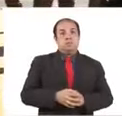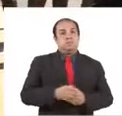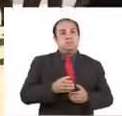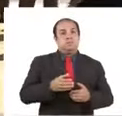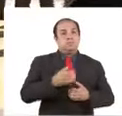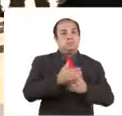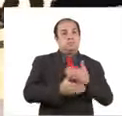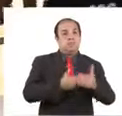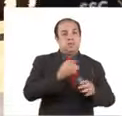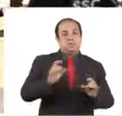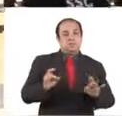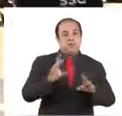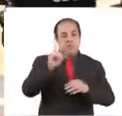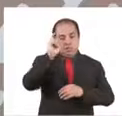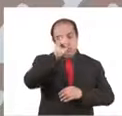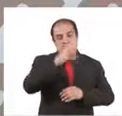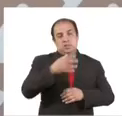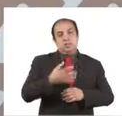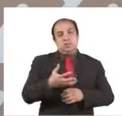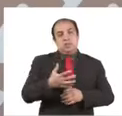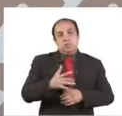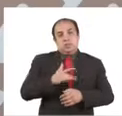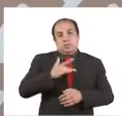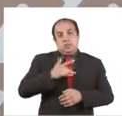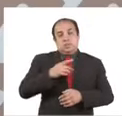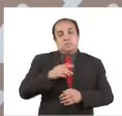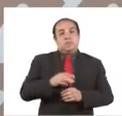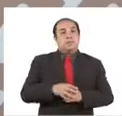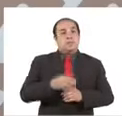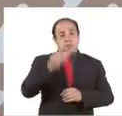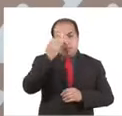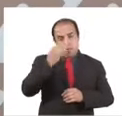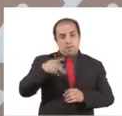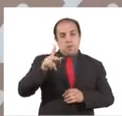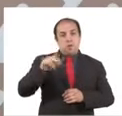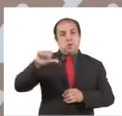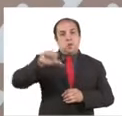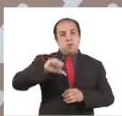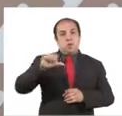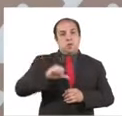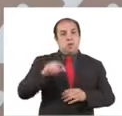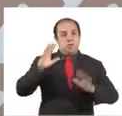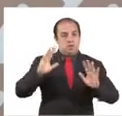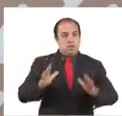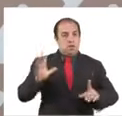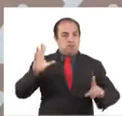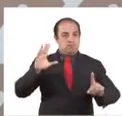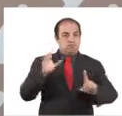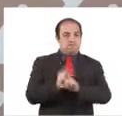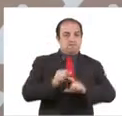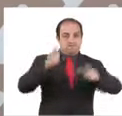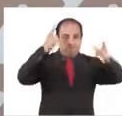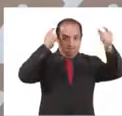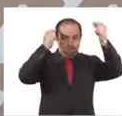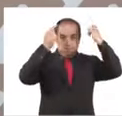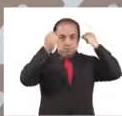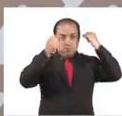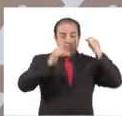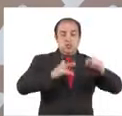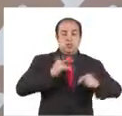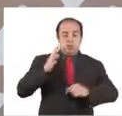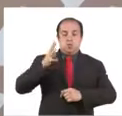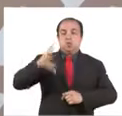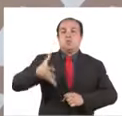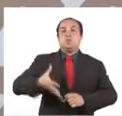momentos difíciles, pero el día de hoy llegó la hora de la graduación y realmente nos llena de orgullo